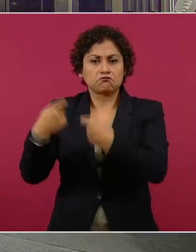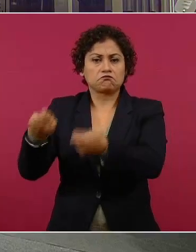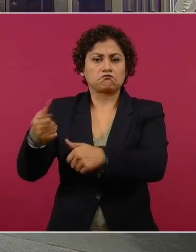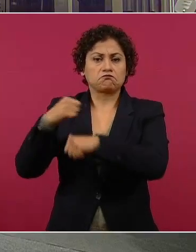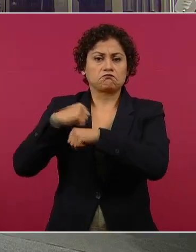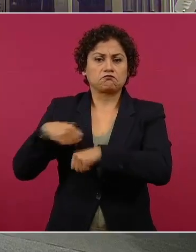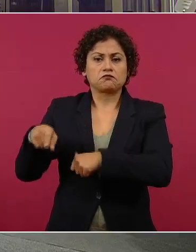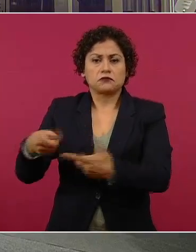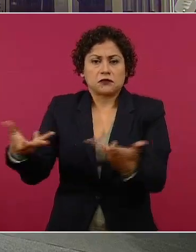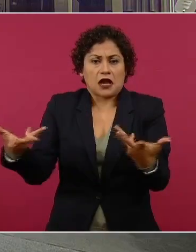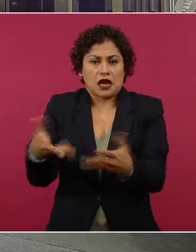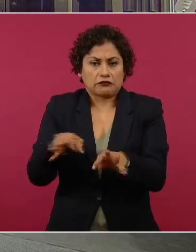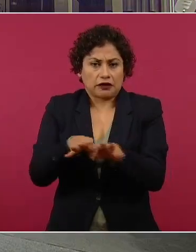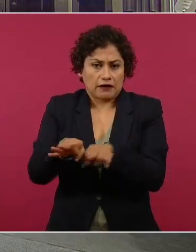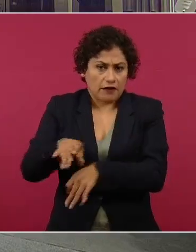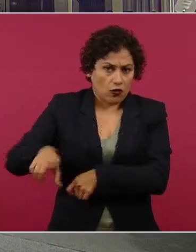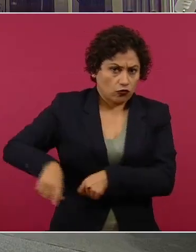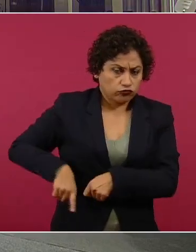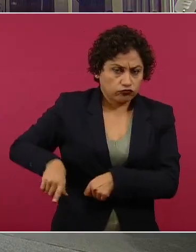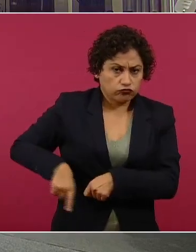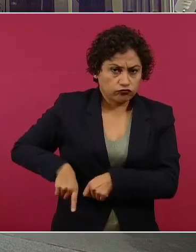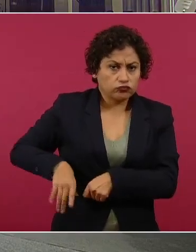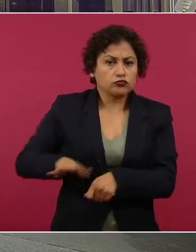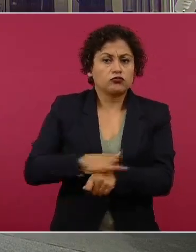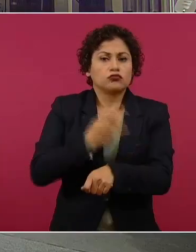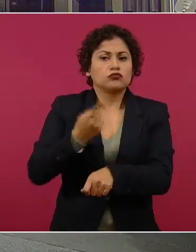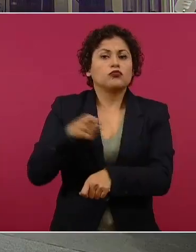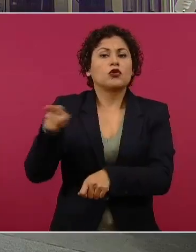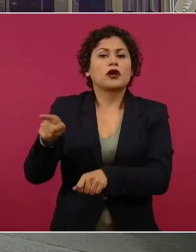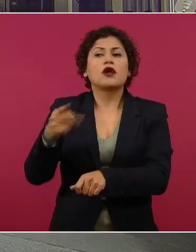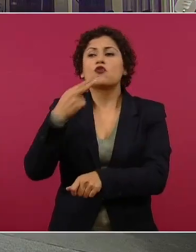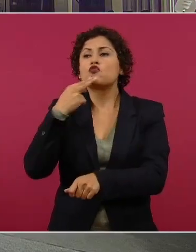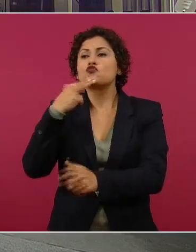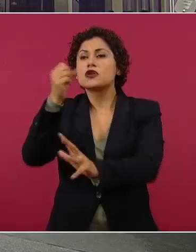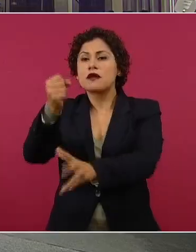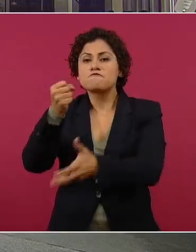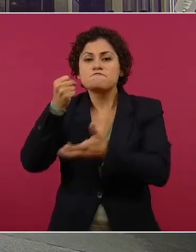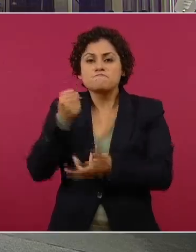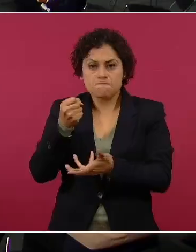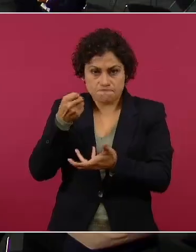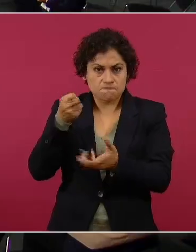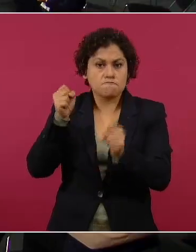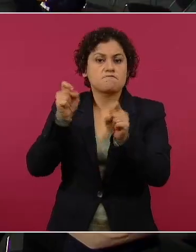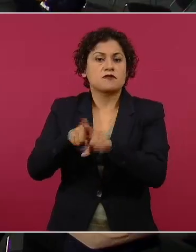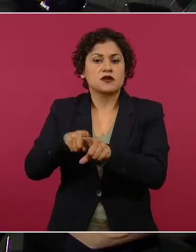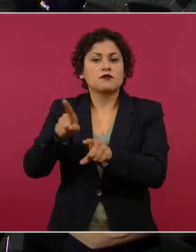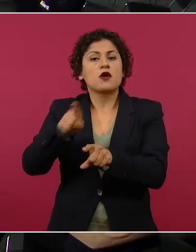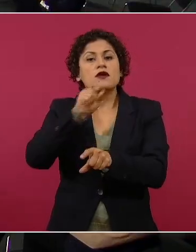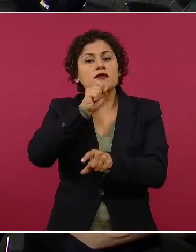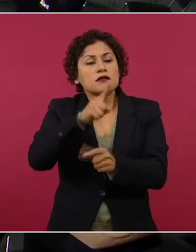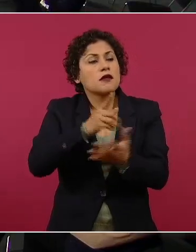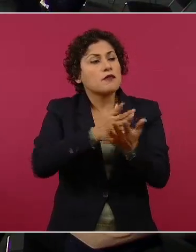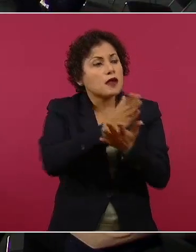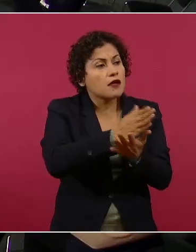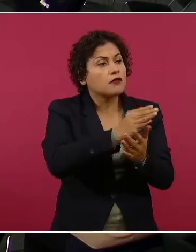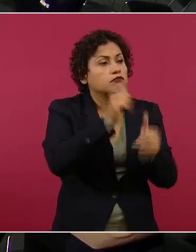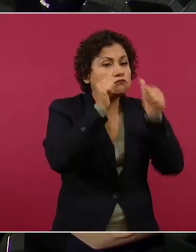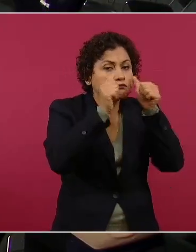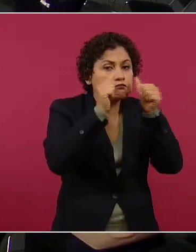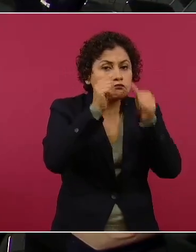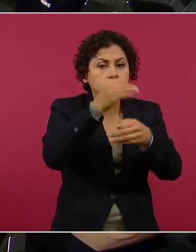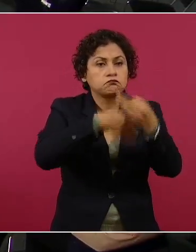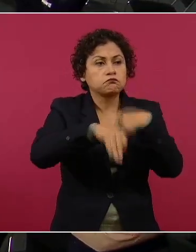realizan funciones públicas, porque determinan el uso de recursos públicos e inciden en la vida pública de la población. Mediante